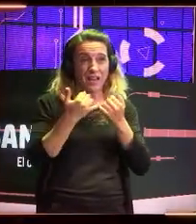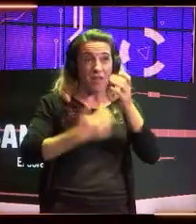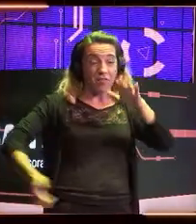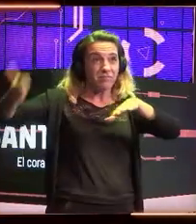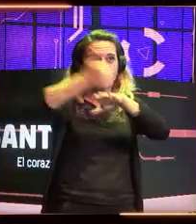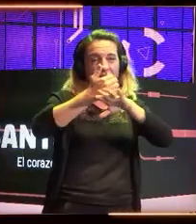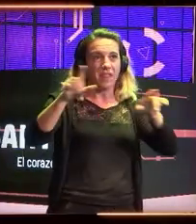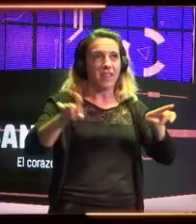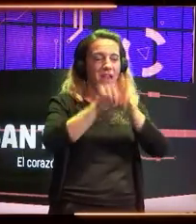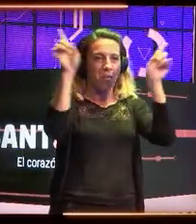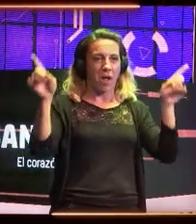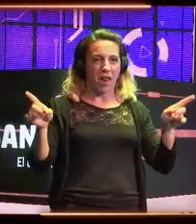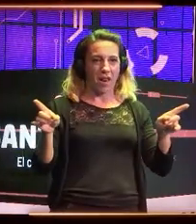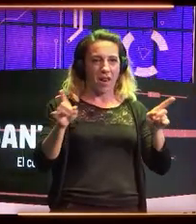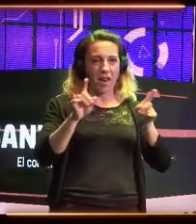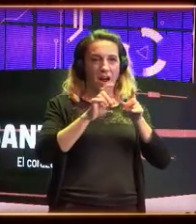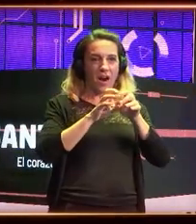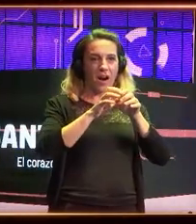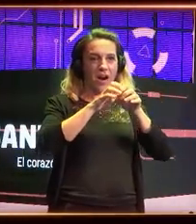día